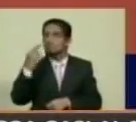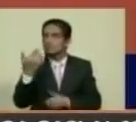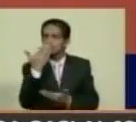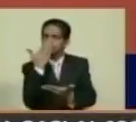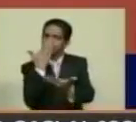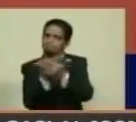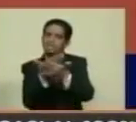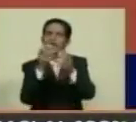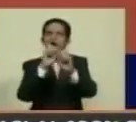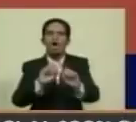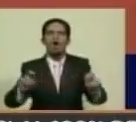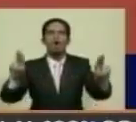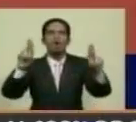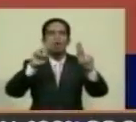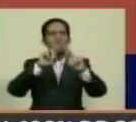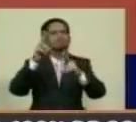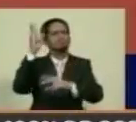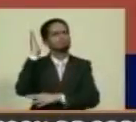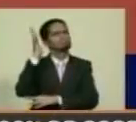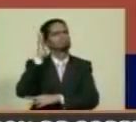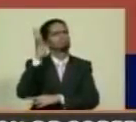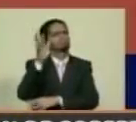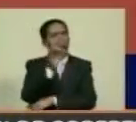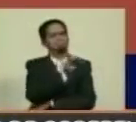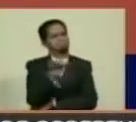en un vibrante y brillante discurso.